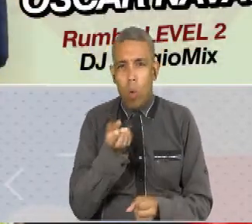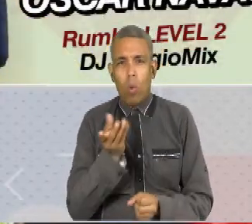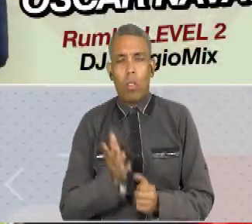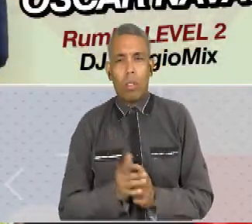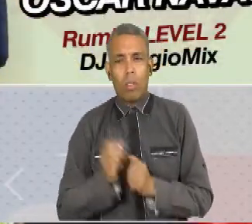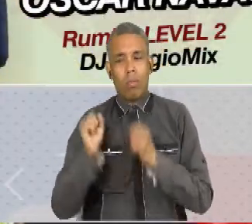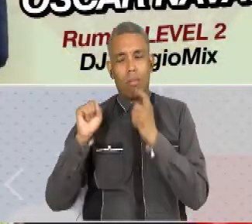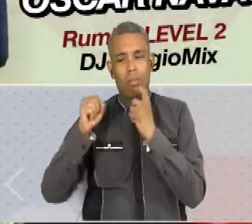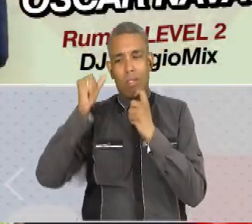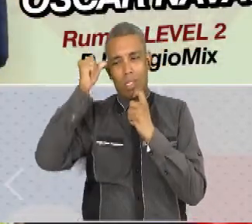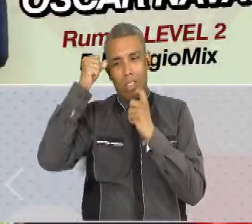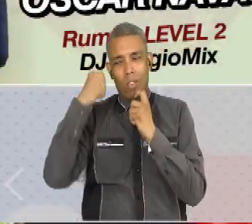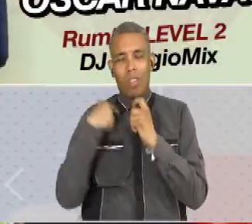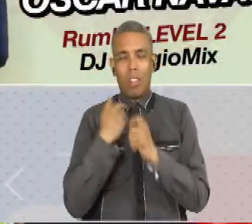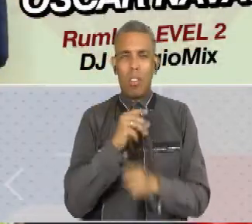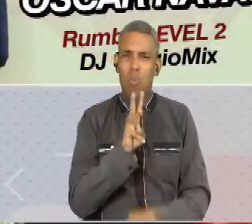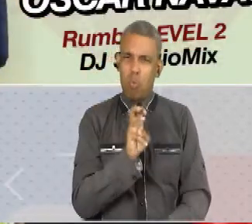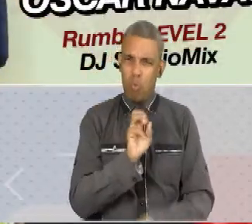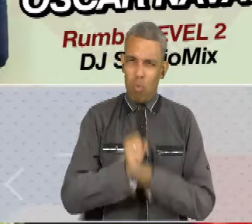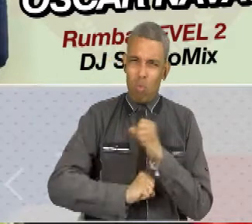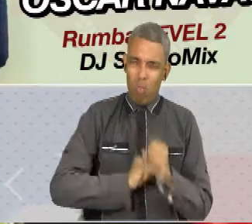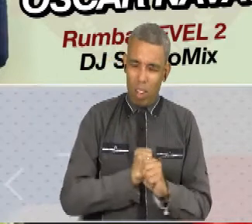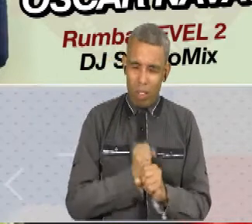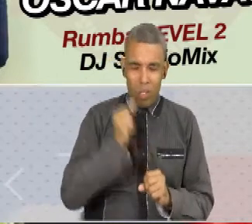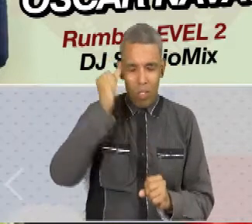ponían a cantar La Mochila Azul en las fiestas de mis tíos.